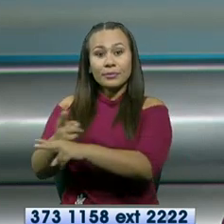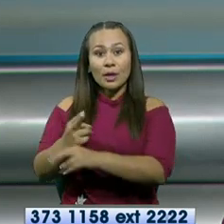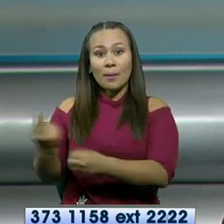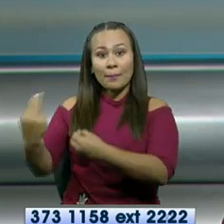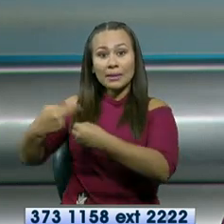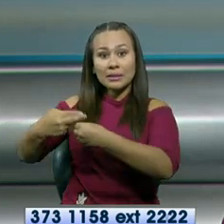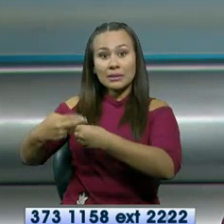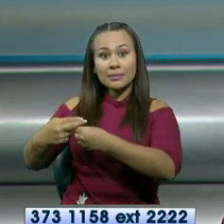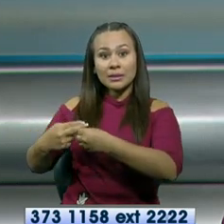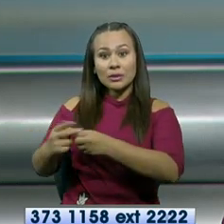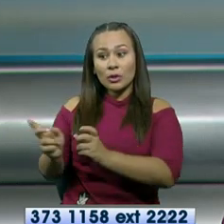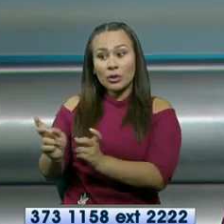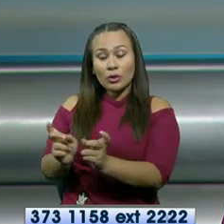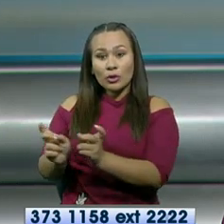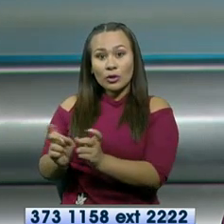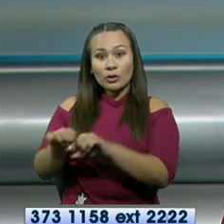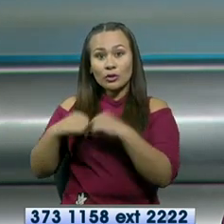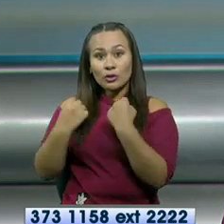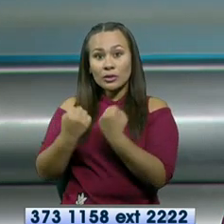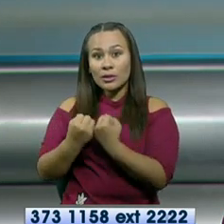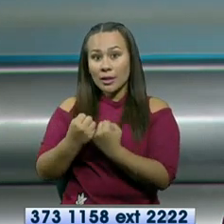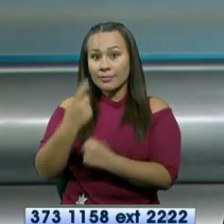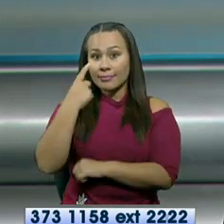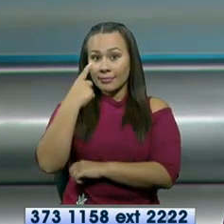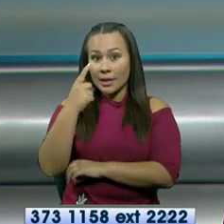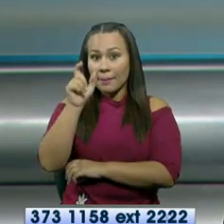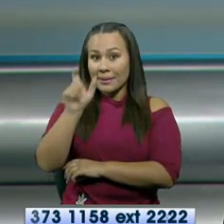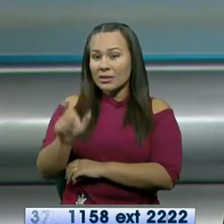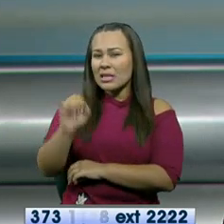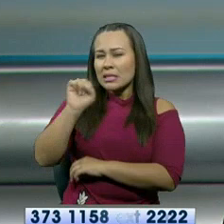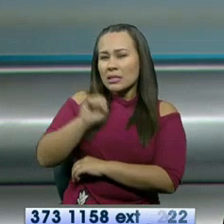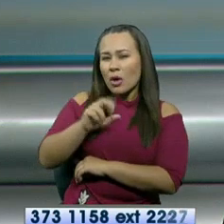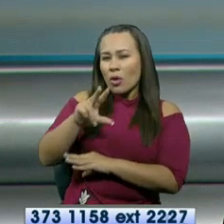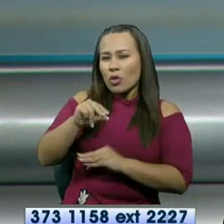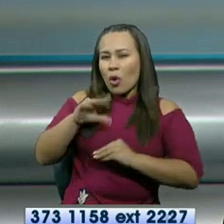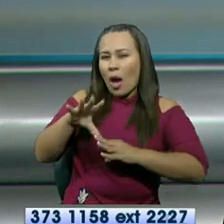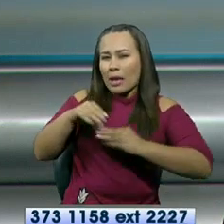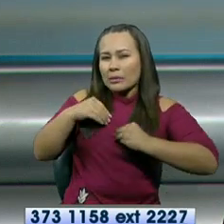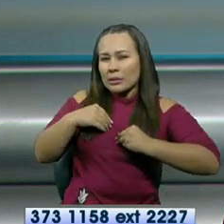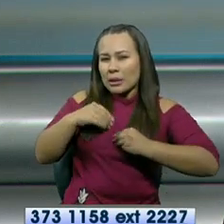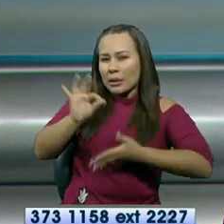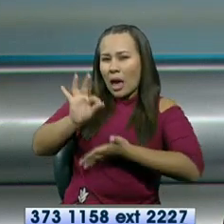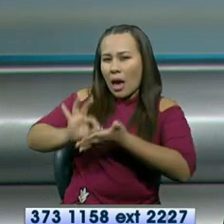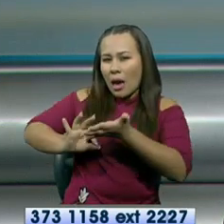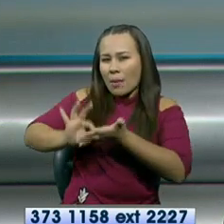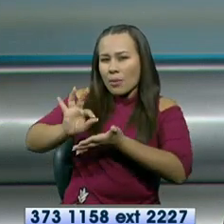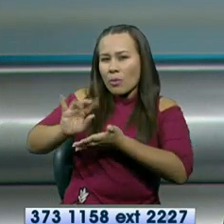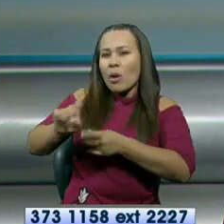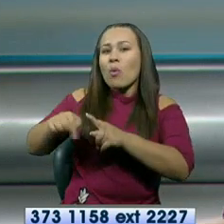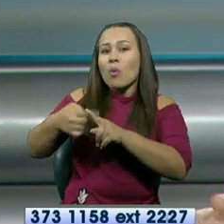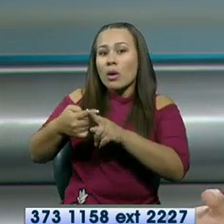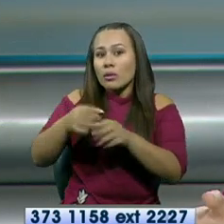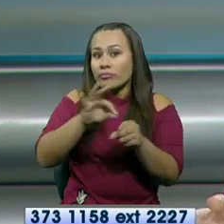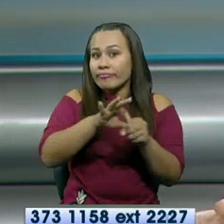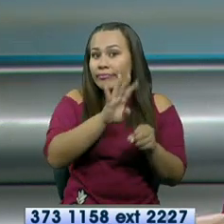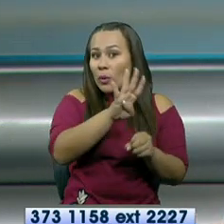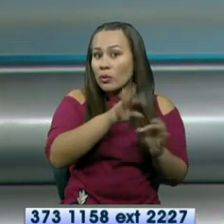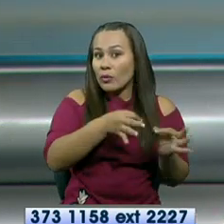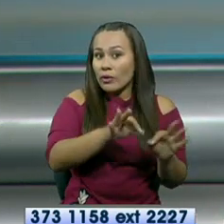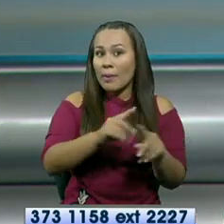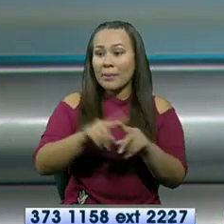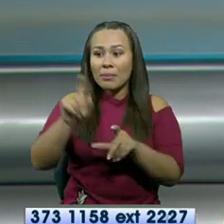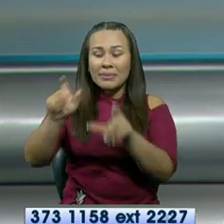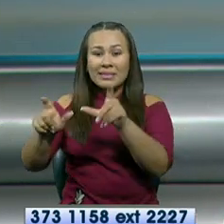y Control Social que los ecuatorianos deberán negar o aprobar el próximo 4 de febrero en las urnas. Sin embargo,